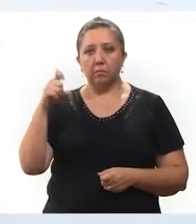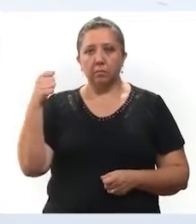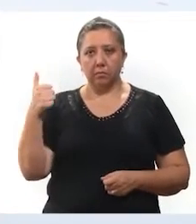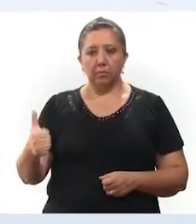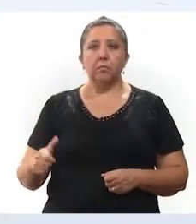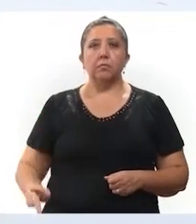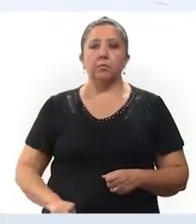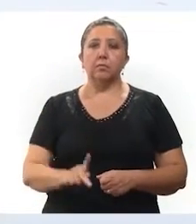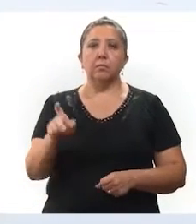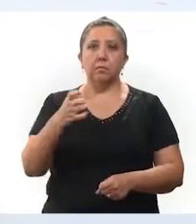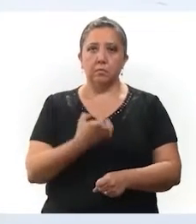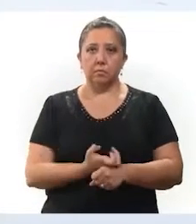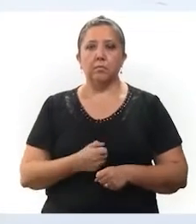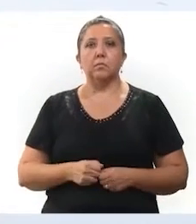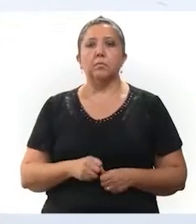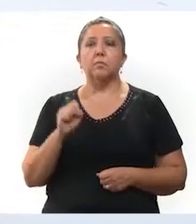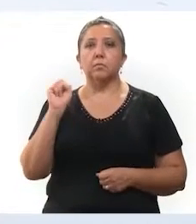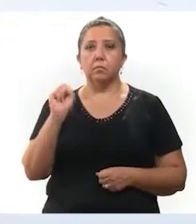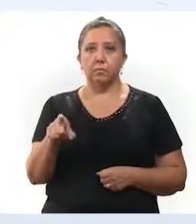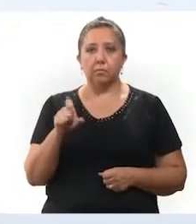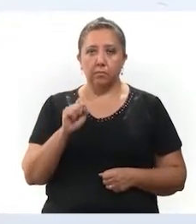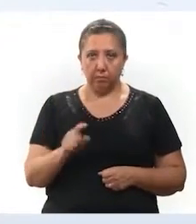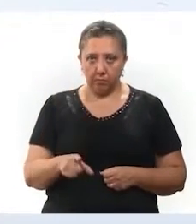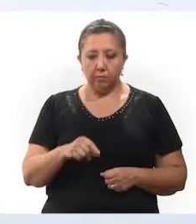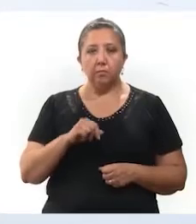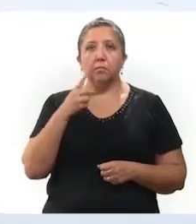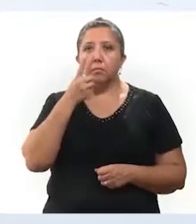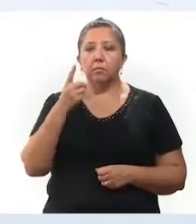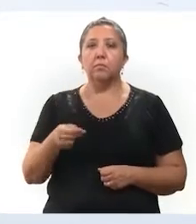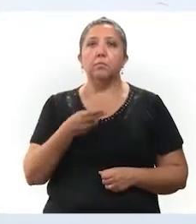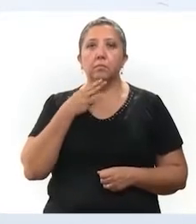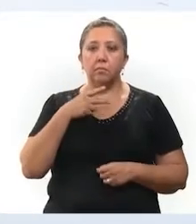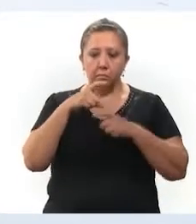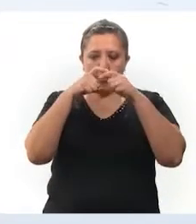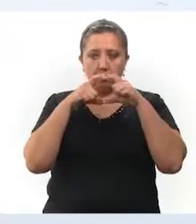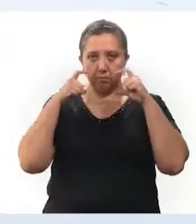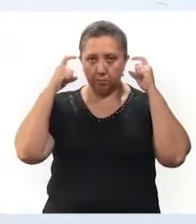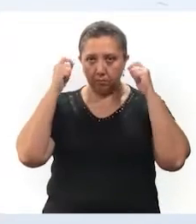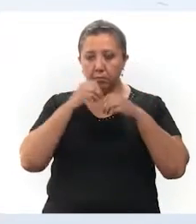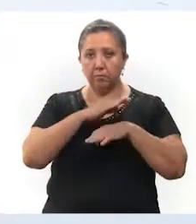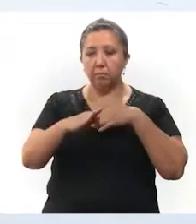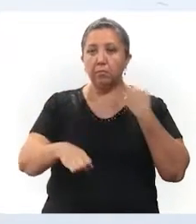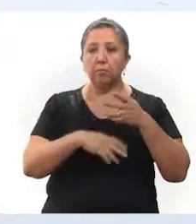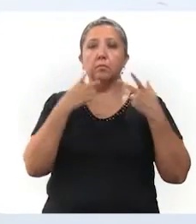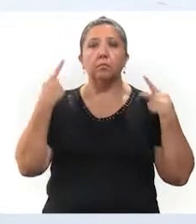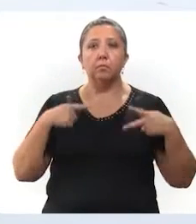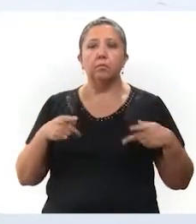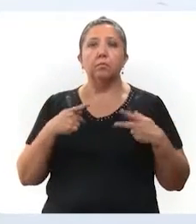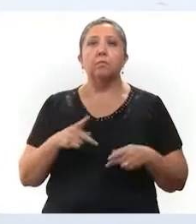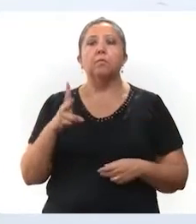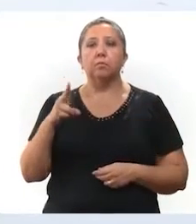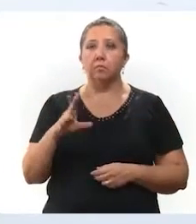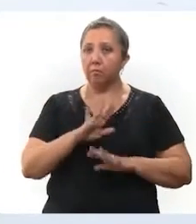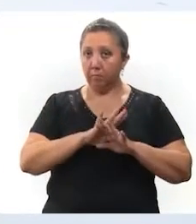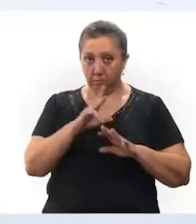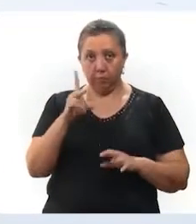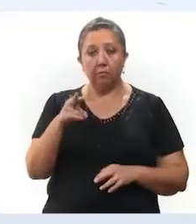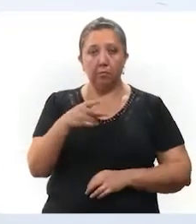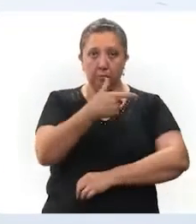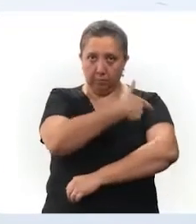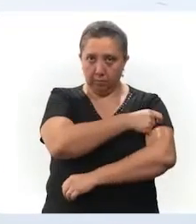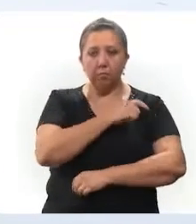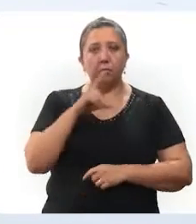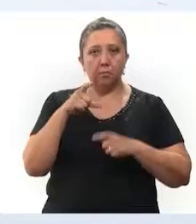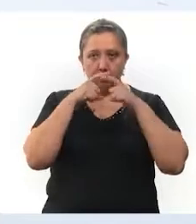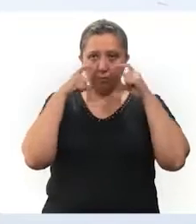106 municipios del estado. Asimismo, se reitera el uso obligatorio de cubrebocas para toda la población, incluso la vacunada, y se